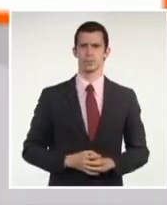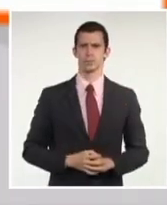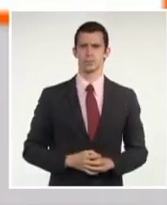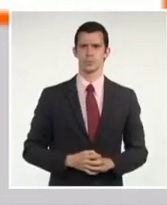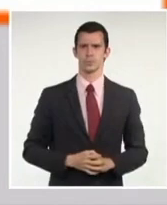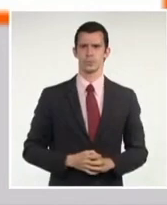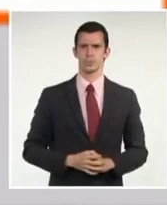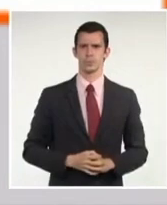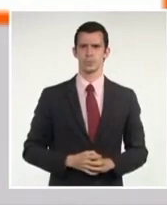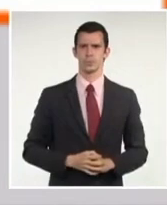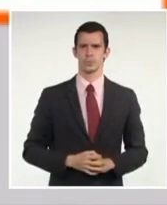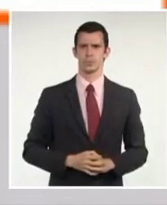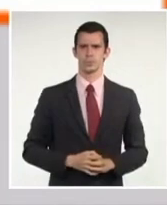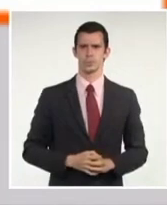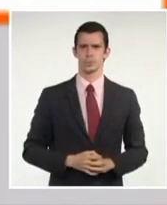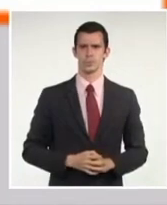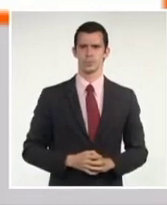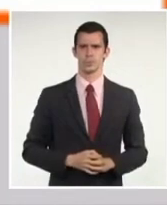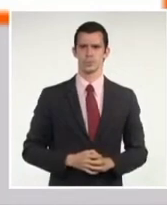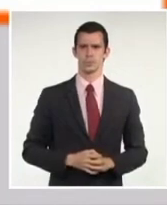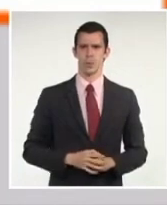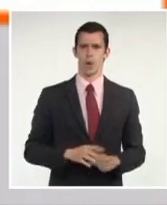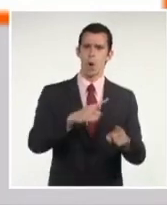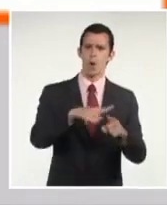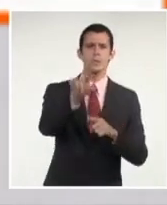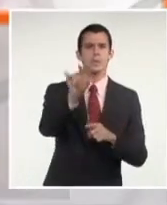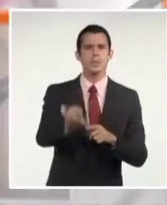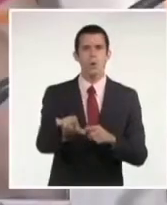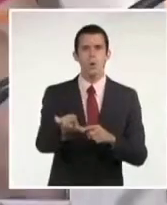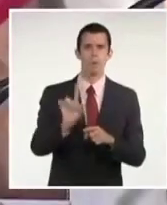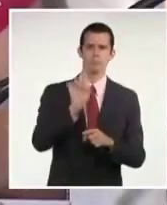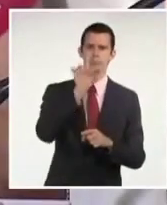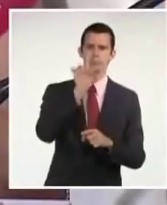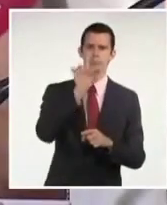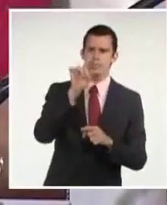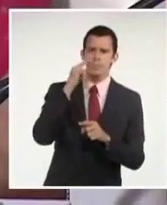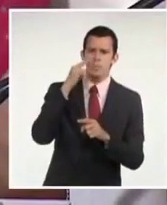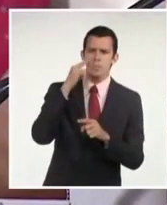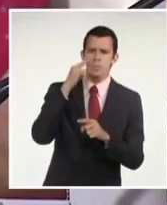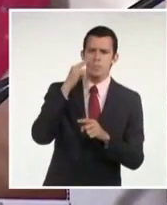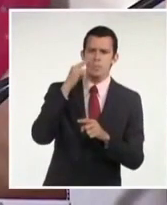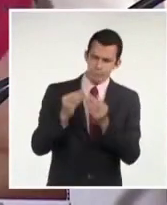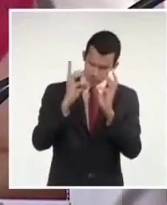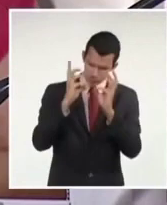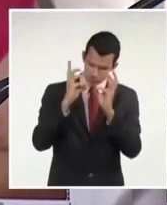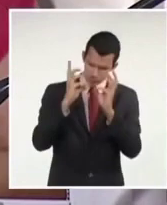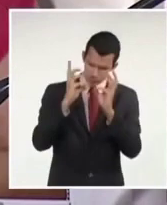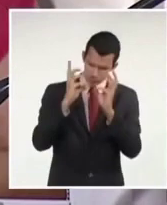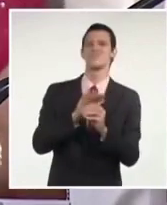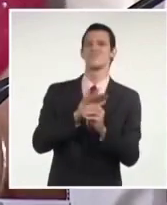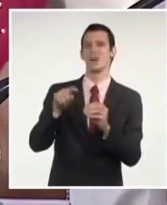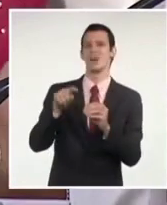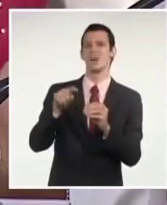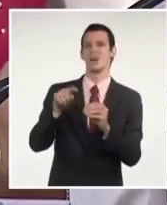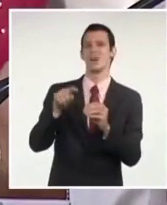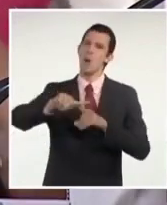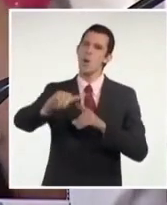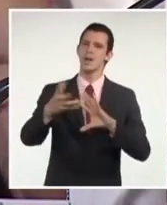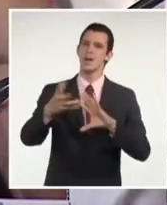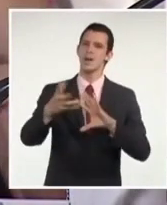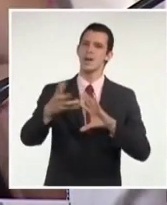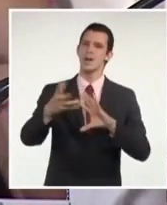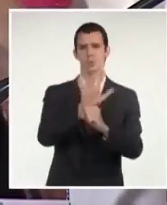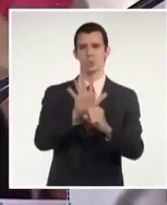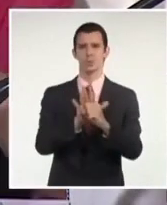mutacionales. Yo quiero aclarar, estos patrones mutacionales realmente son variantes. Lo que pasa es que nosotros internamente en el laboratorio, para un poco que separarlo